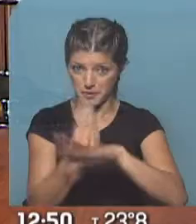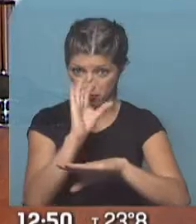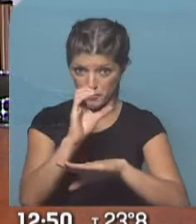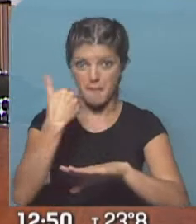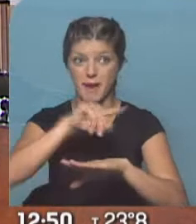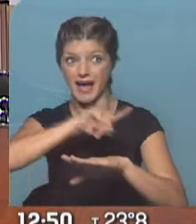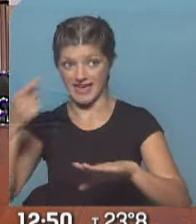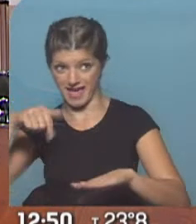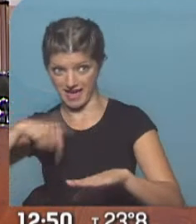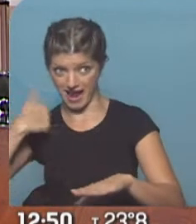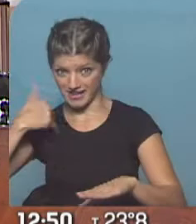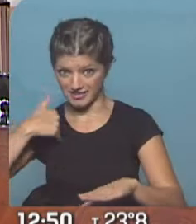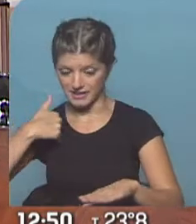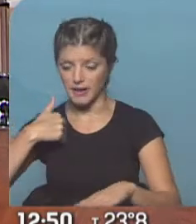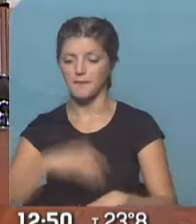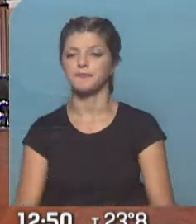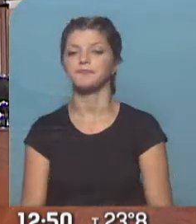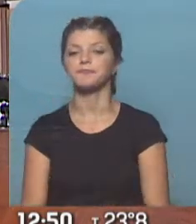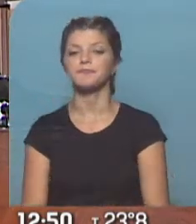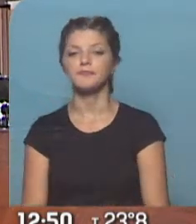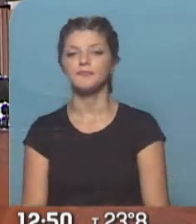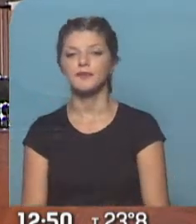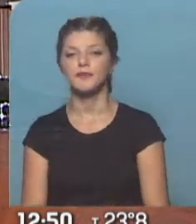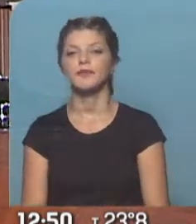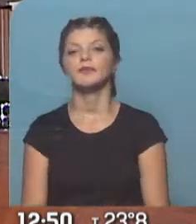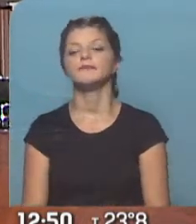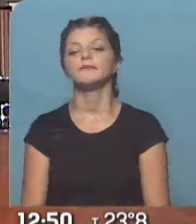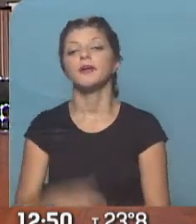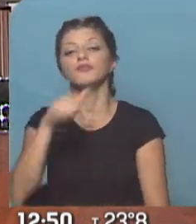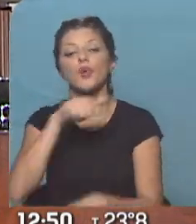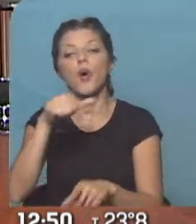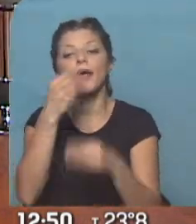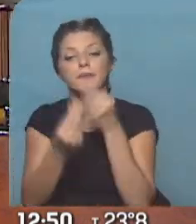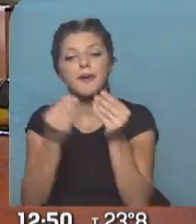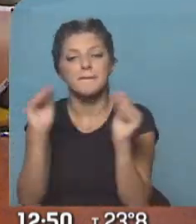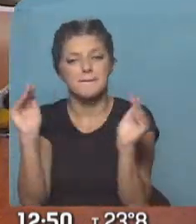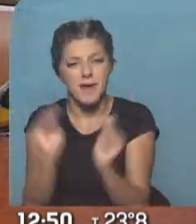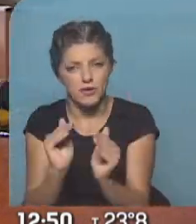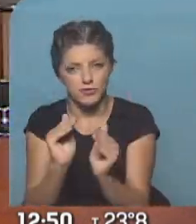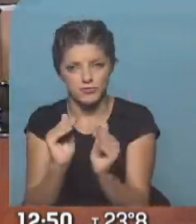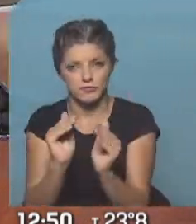Argentina, donde las poblaciones son menores que en otros lados, e